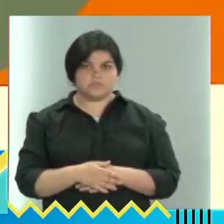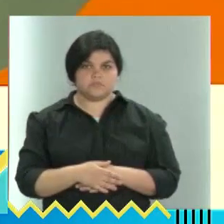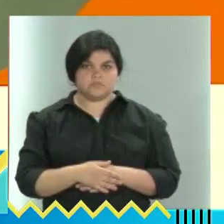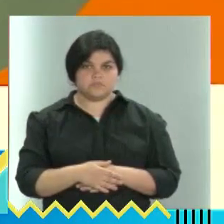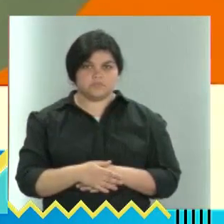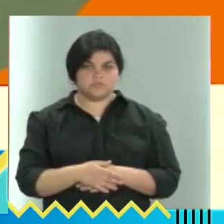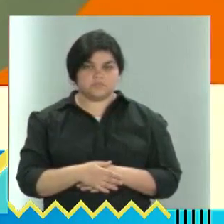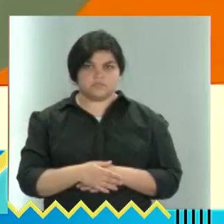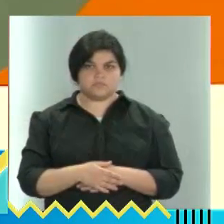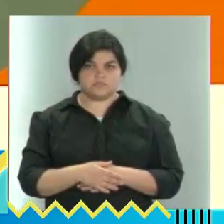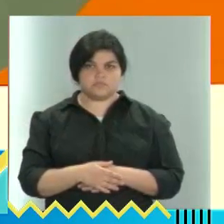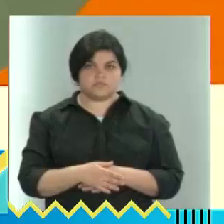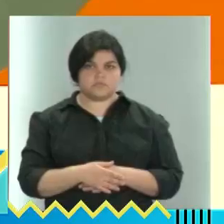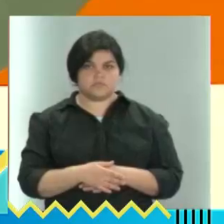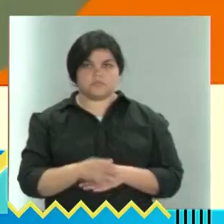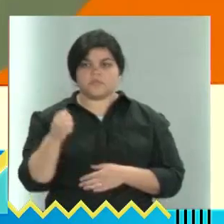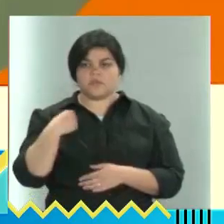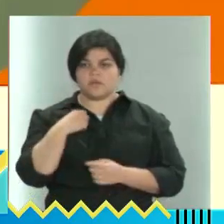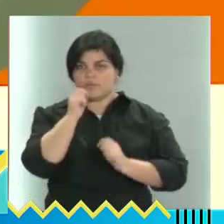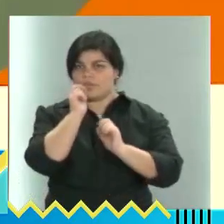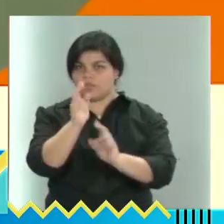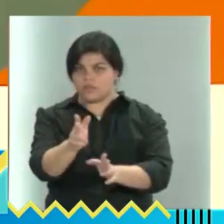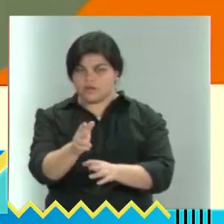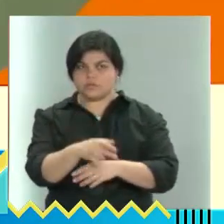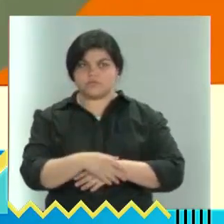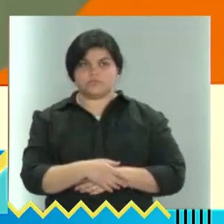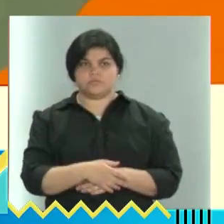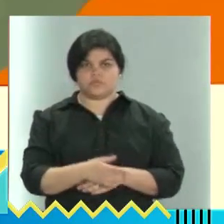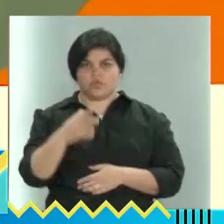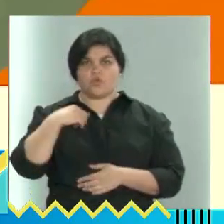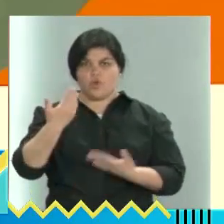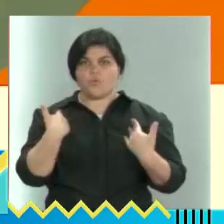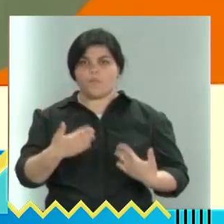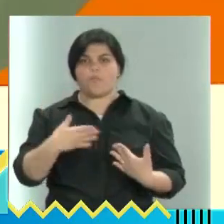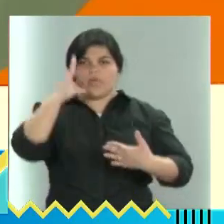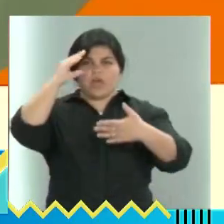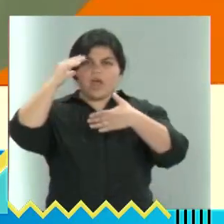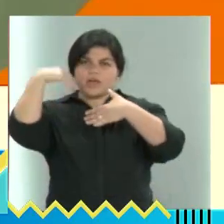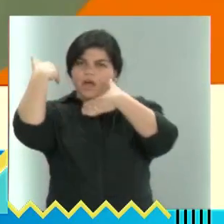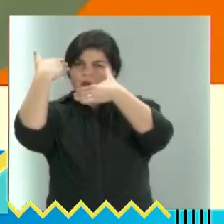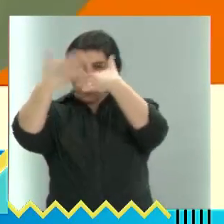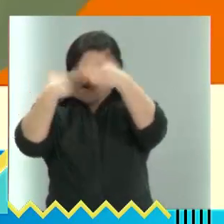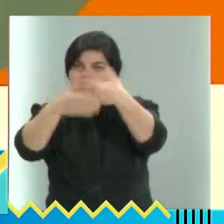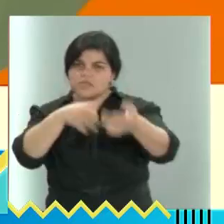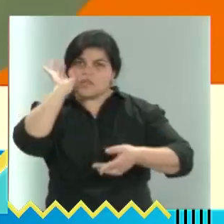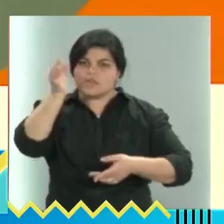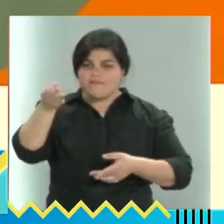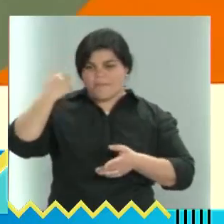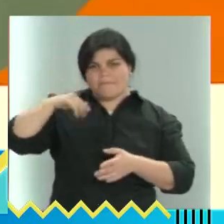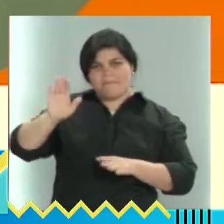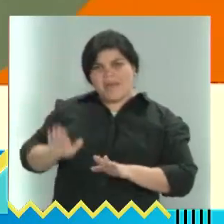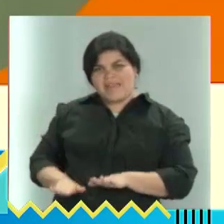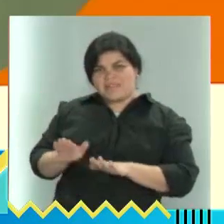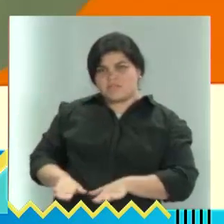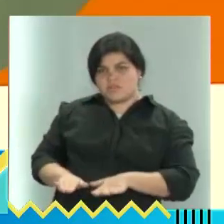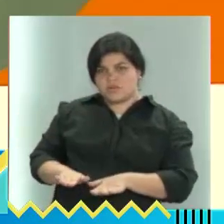digamos, yo tengo la capacidad de interpretar las estructuras desde muy chico porque lo